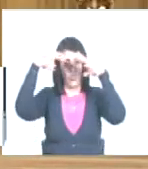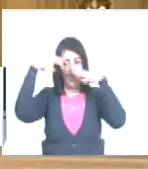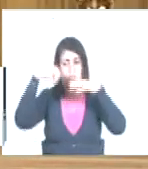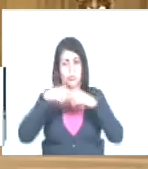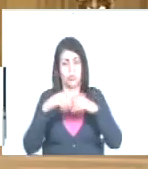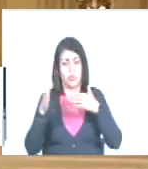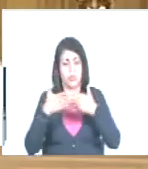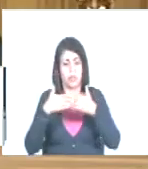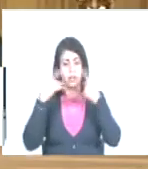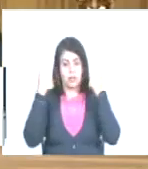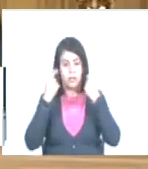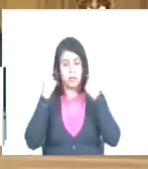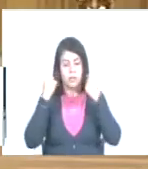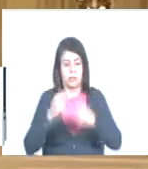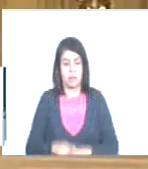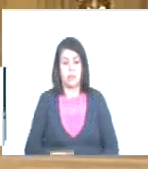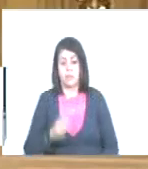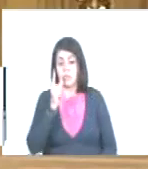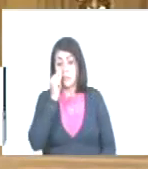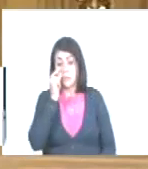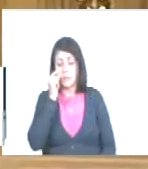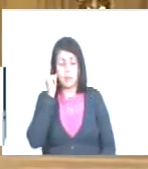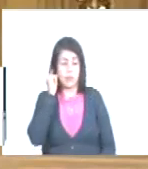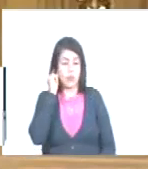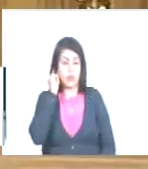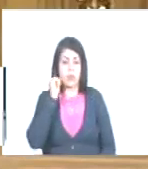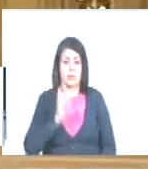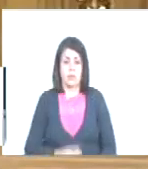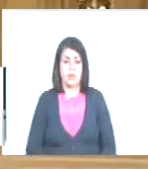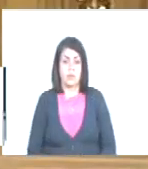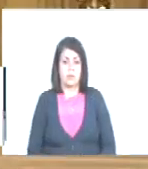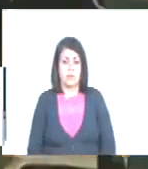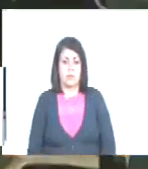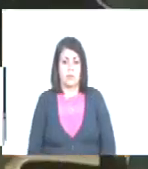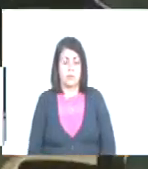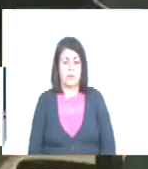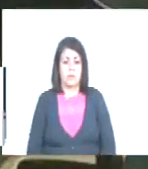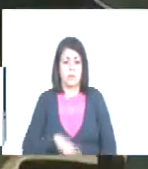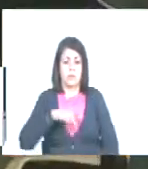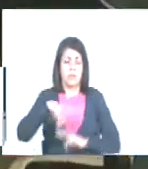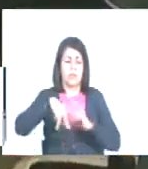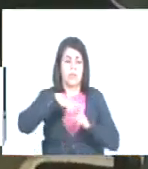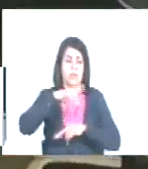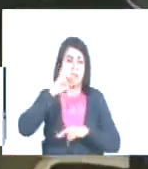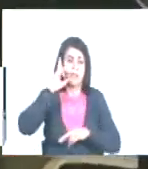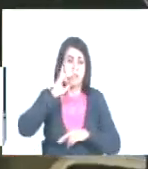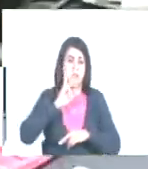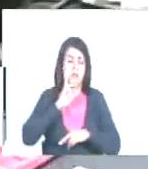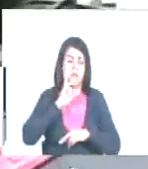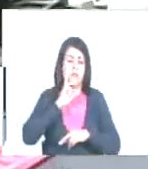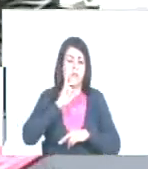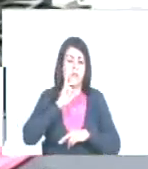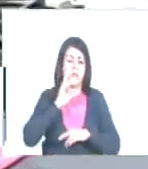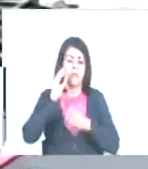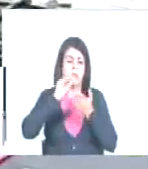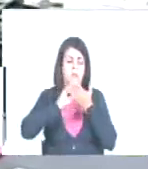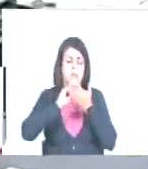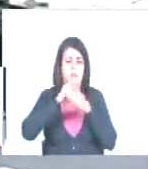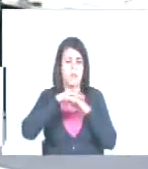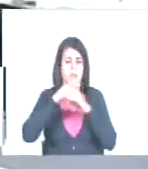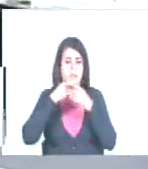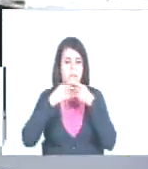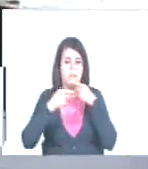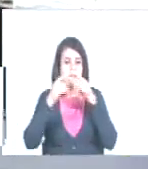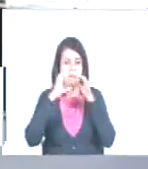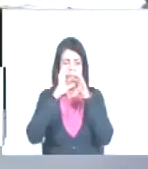ese cierre de campaña. Los hombres y mujeres de la Revolución Bolivariana reiteramos